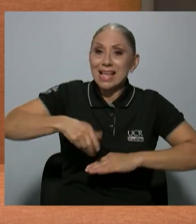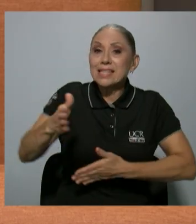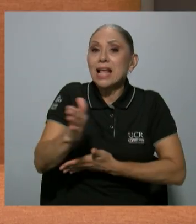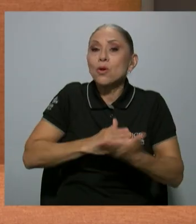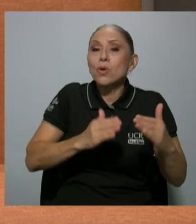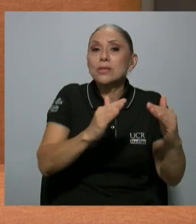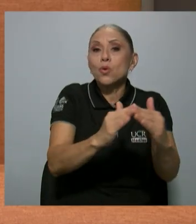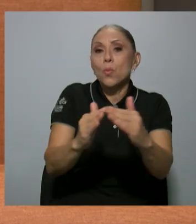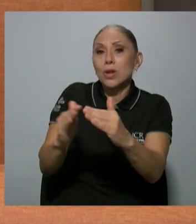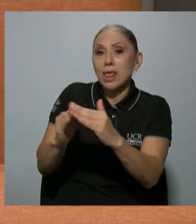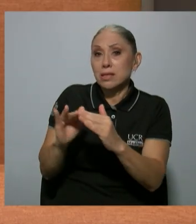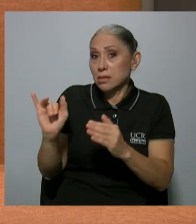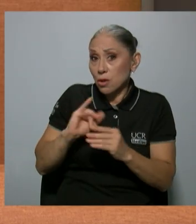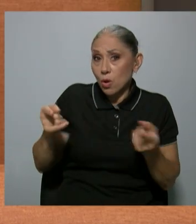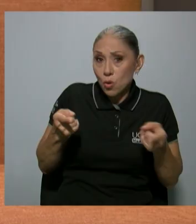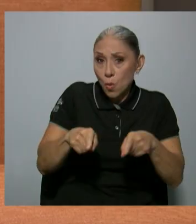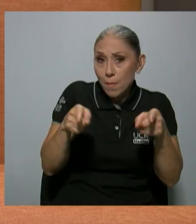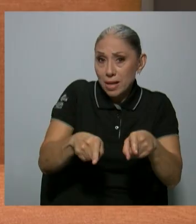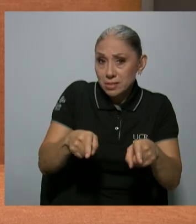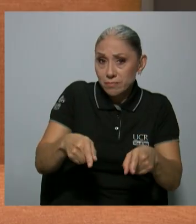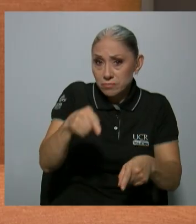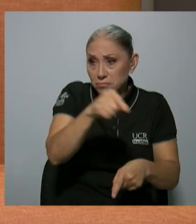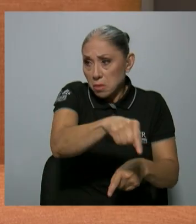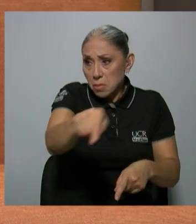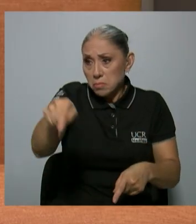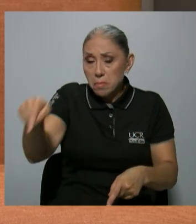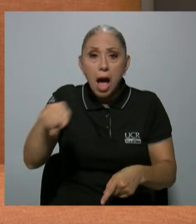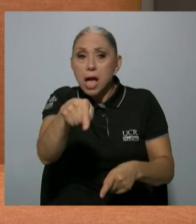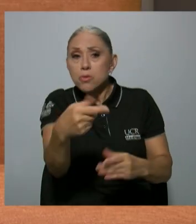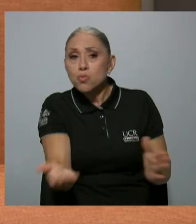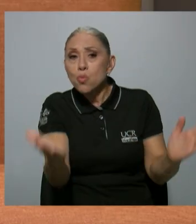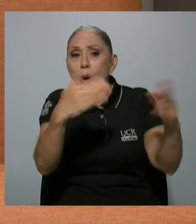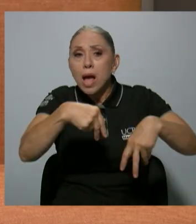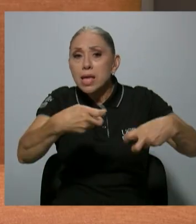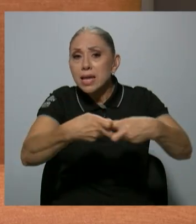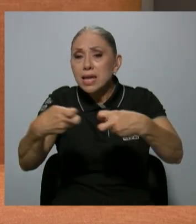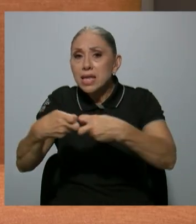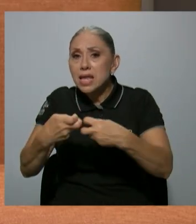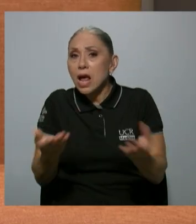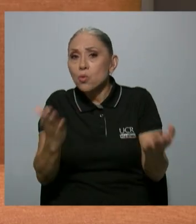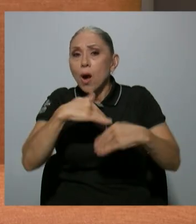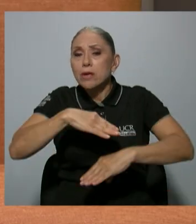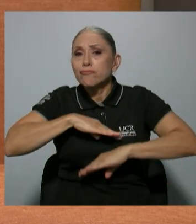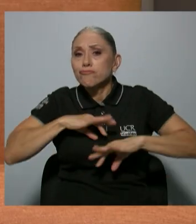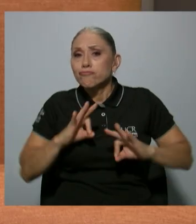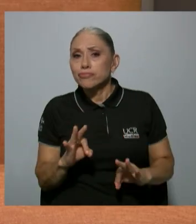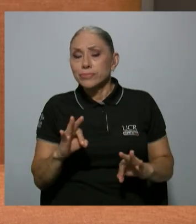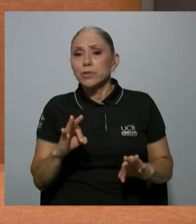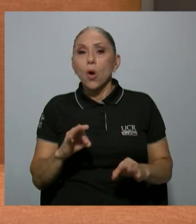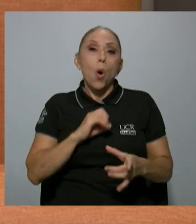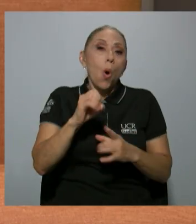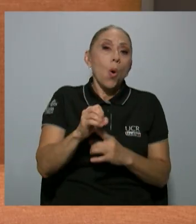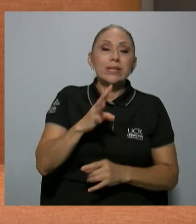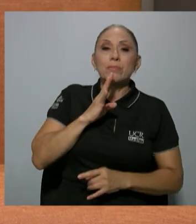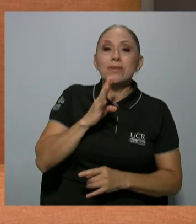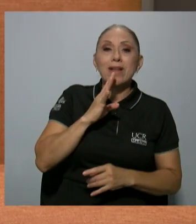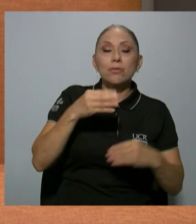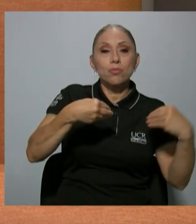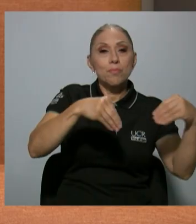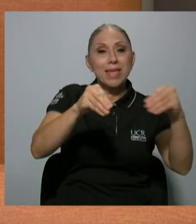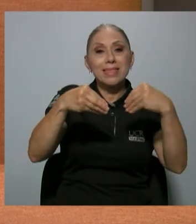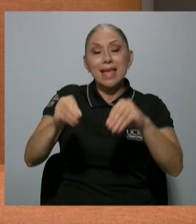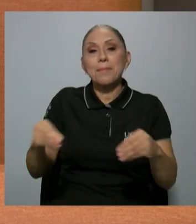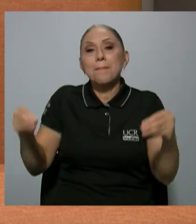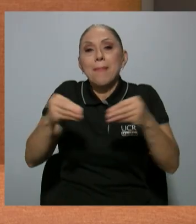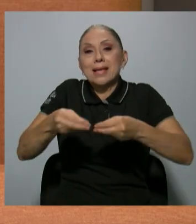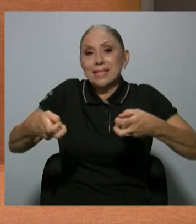es para satisfacer donde no llega energía o no hay capacidad para satisfacer, o estamos hablando de vender más energía, que nos estamos